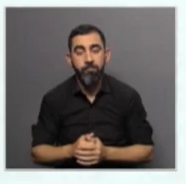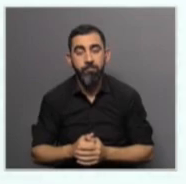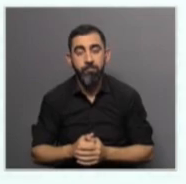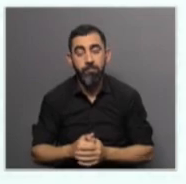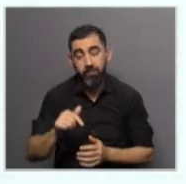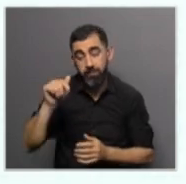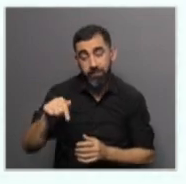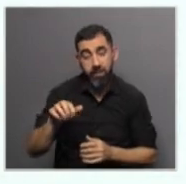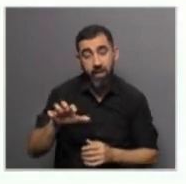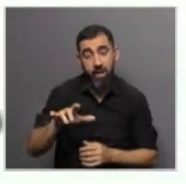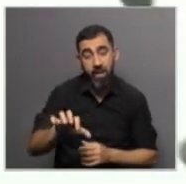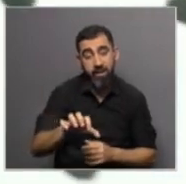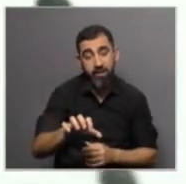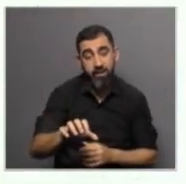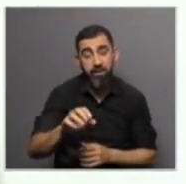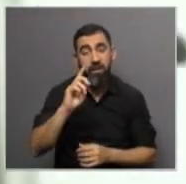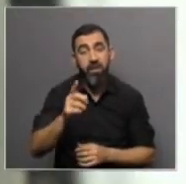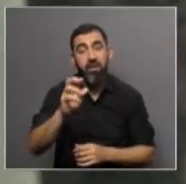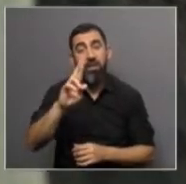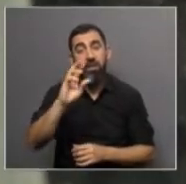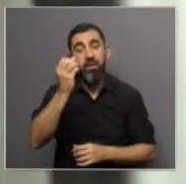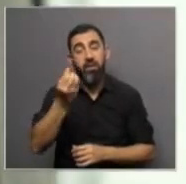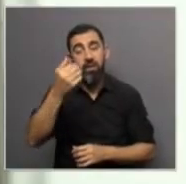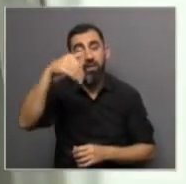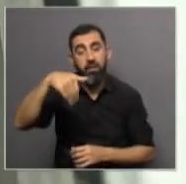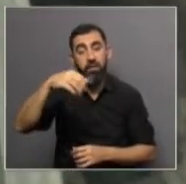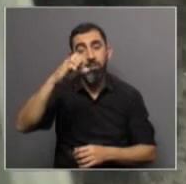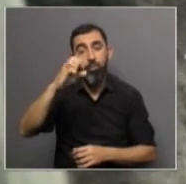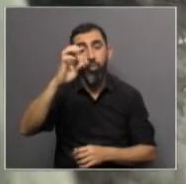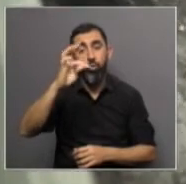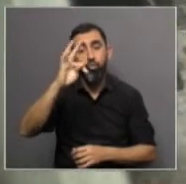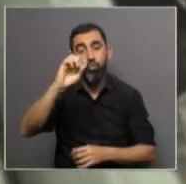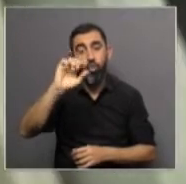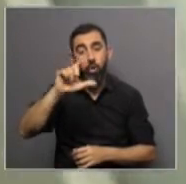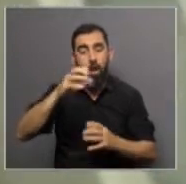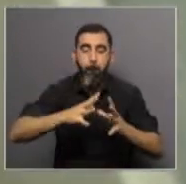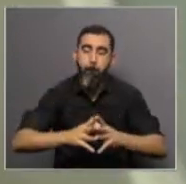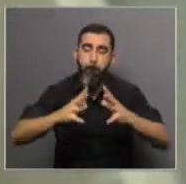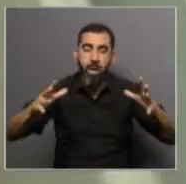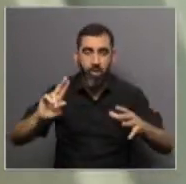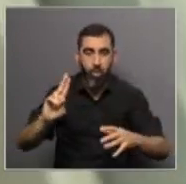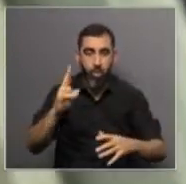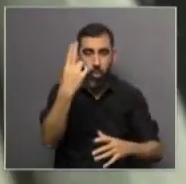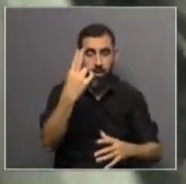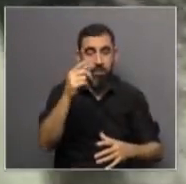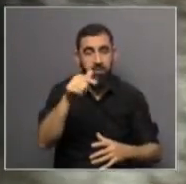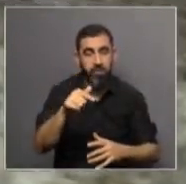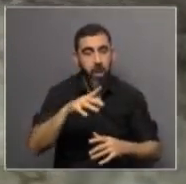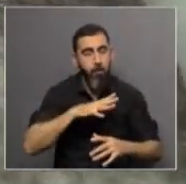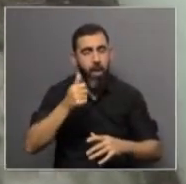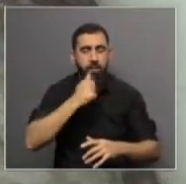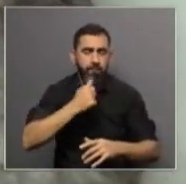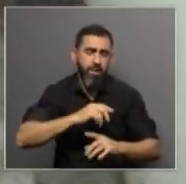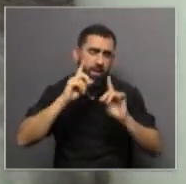Aquí tenemos las arañas del género Grammostola, son las arañas más grandes que existen en nuestro país. Son las arañas más